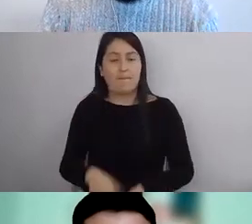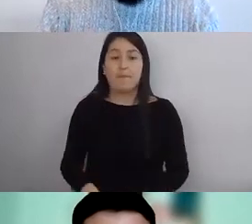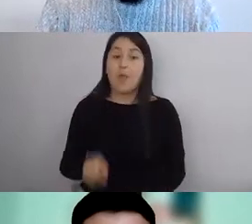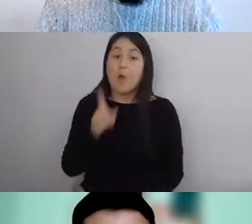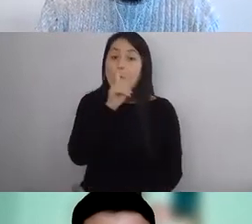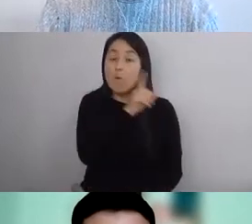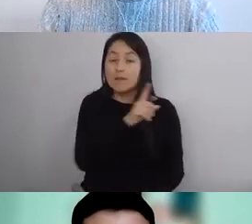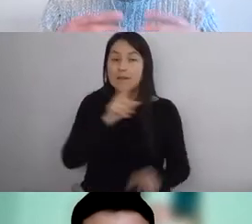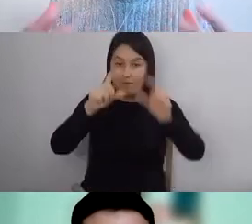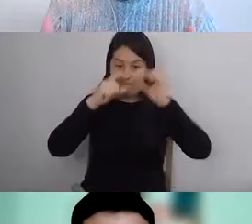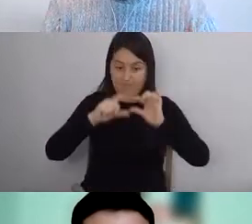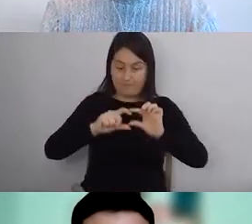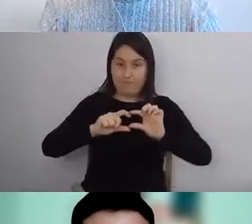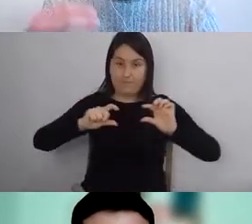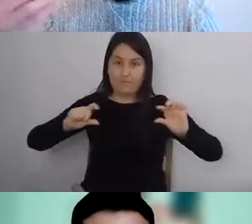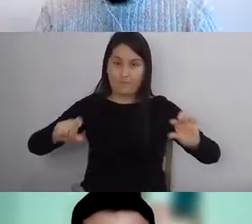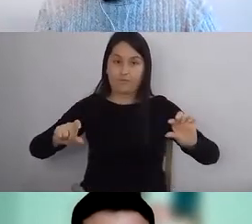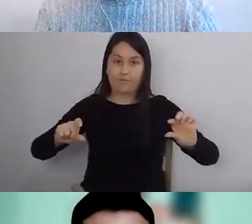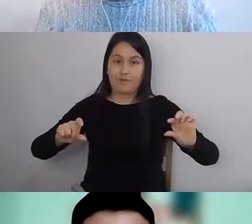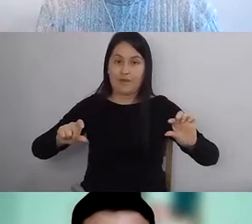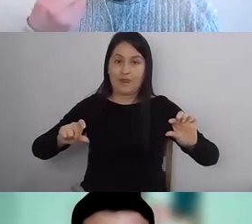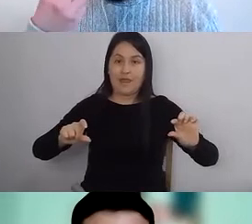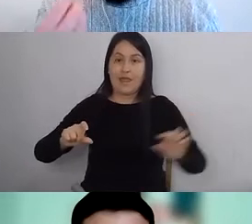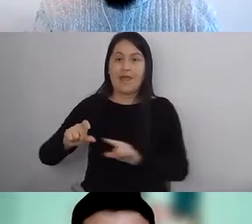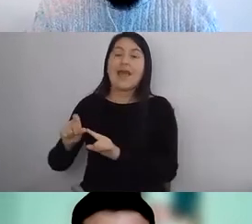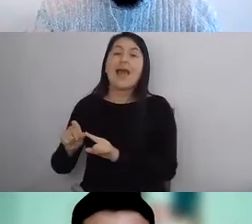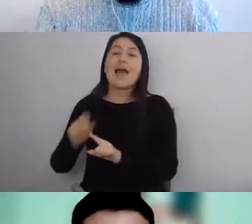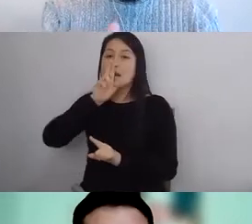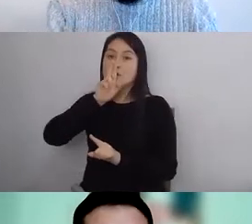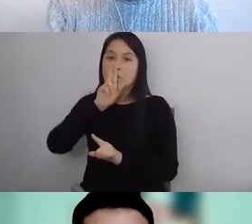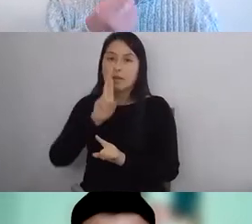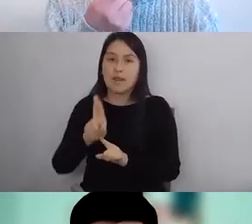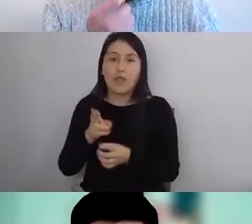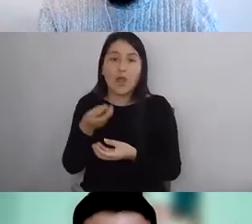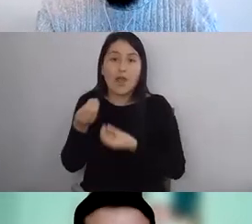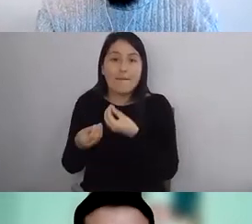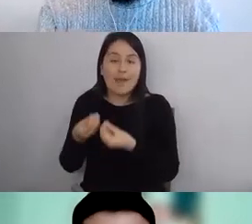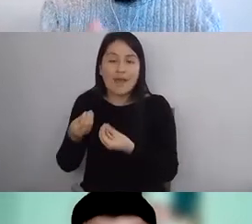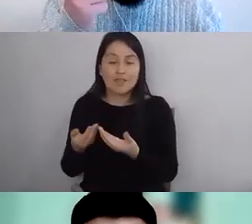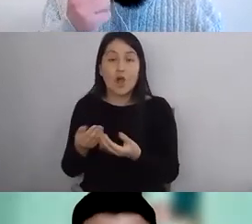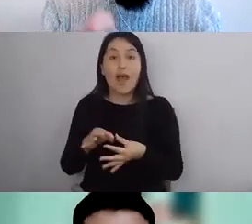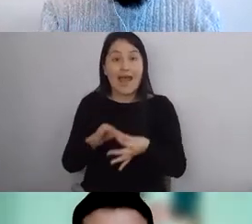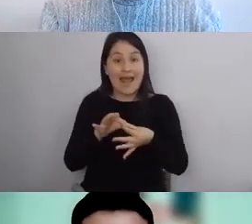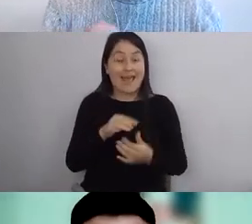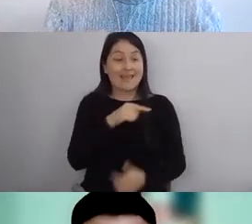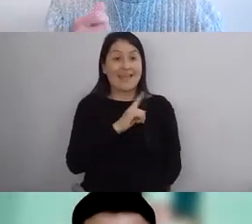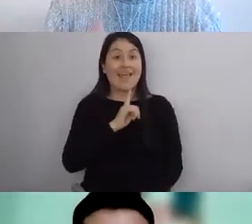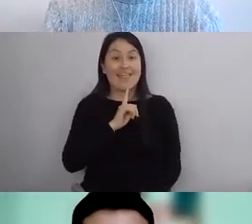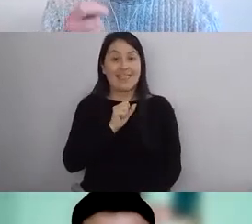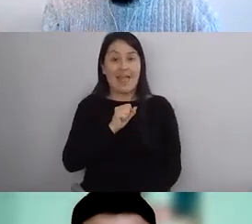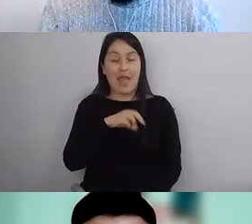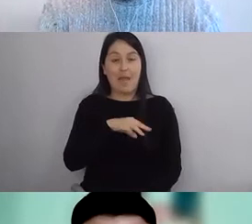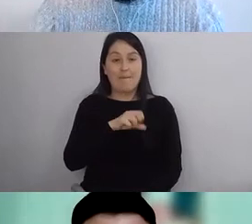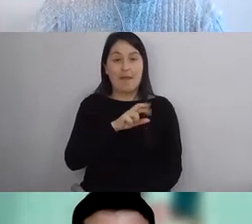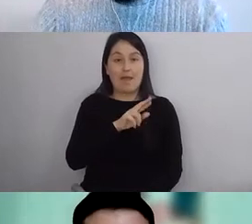el último párrafo aparece el cuadro que a mano derecha dice resultado. Gracias a esa intervención de Tamara, Marcelo y